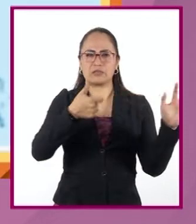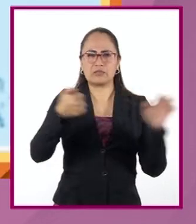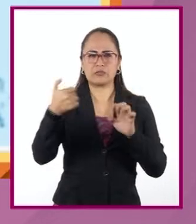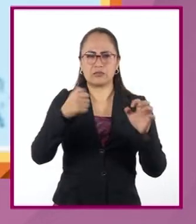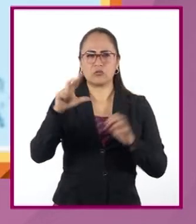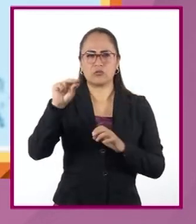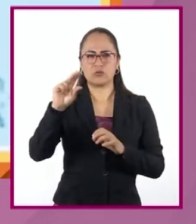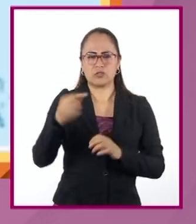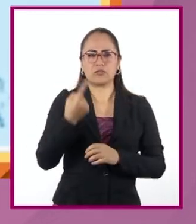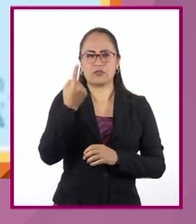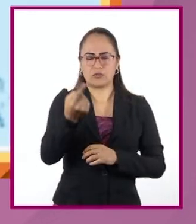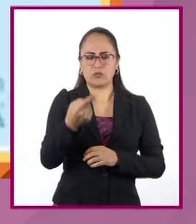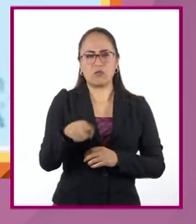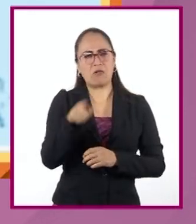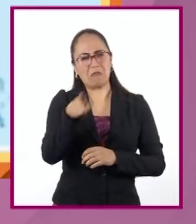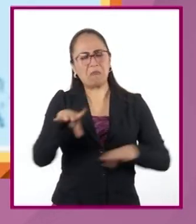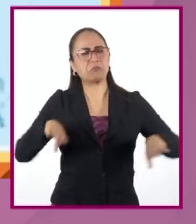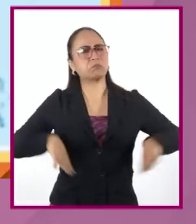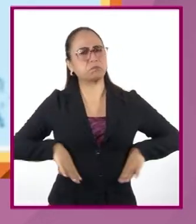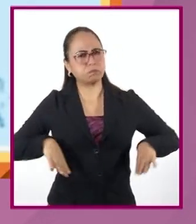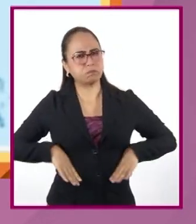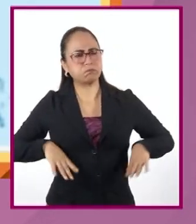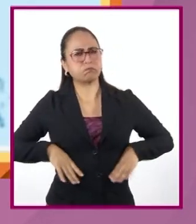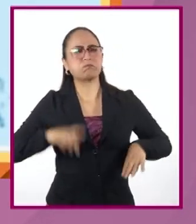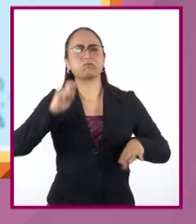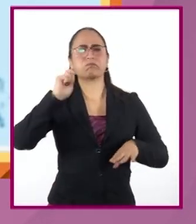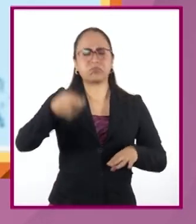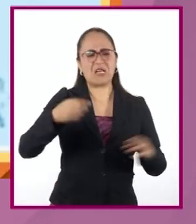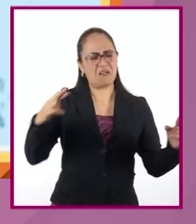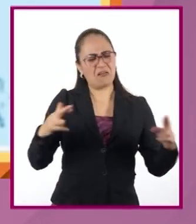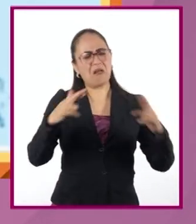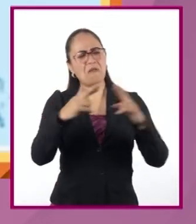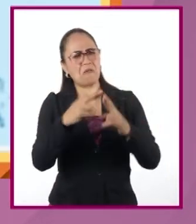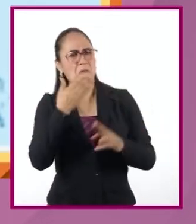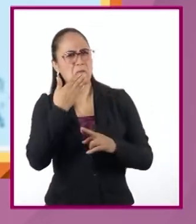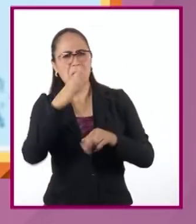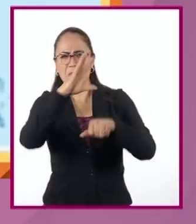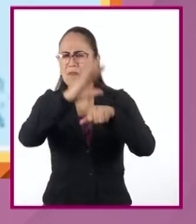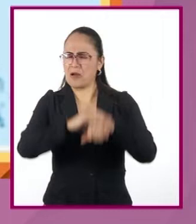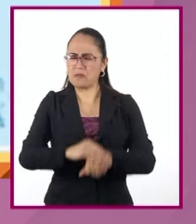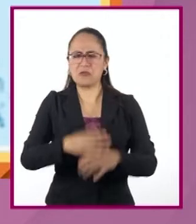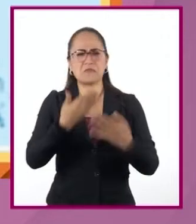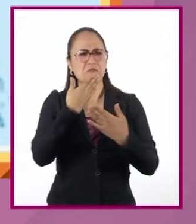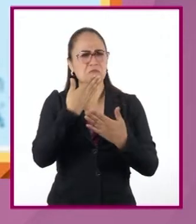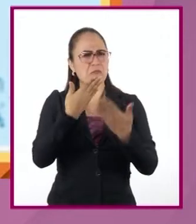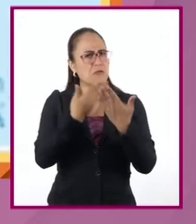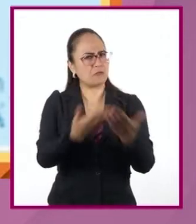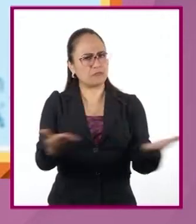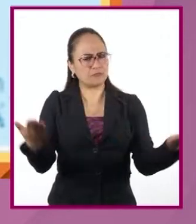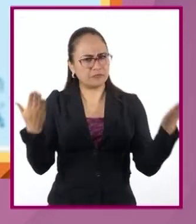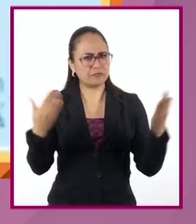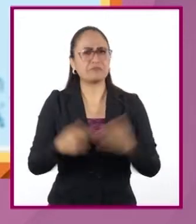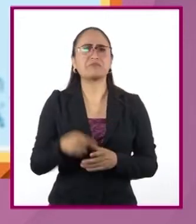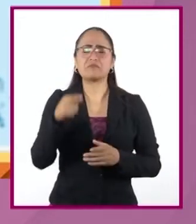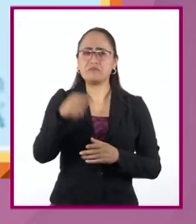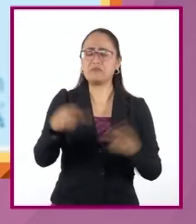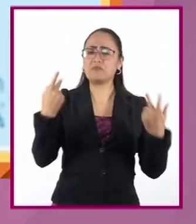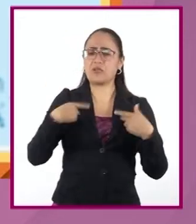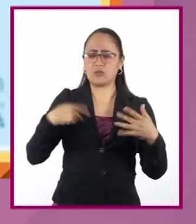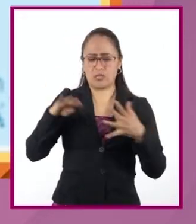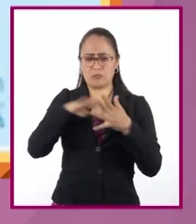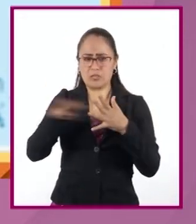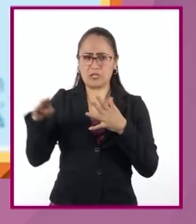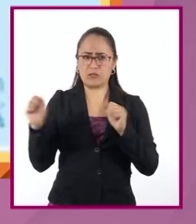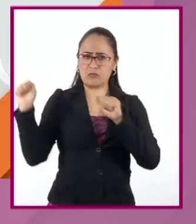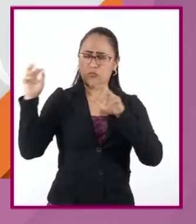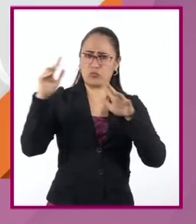1681 y se caracterizó por su tolerancia a la religión, que era muy atractivo para atraer migrantes al